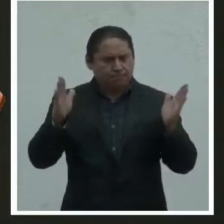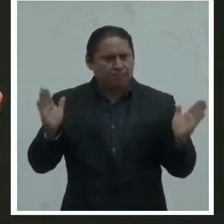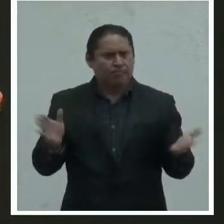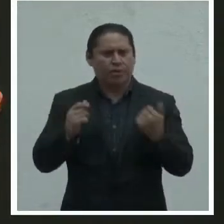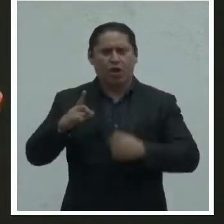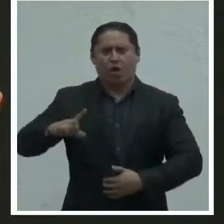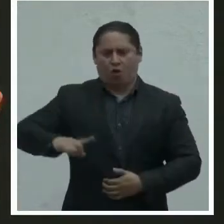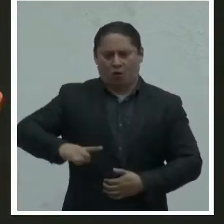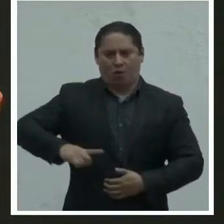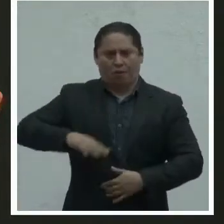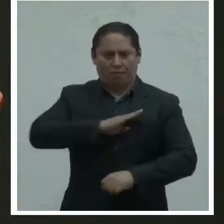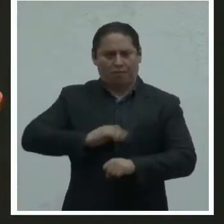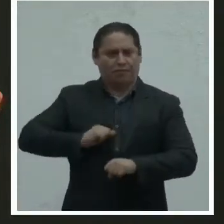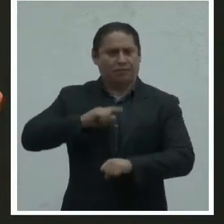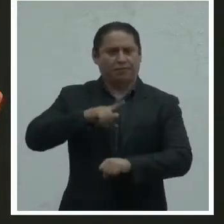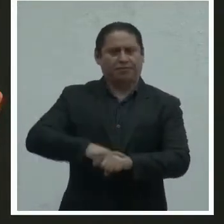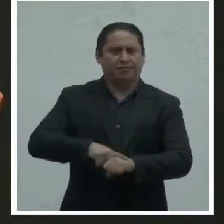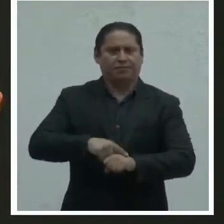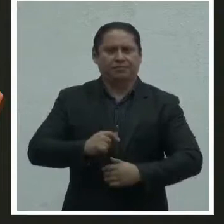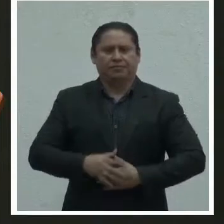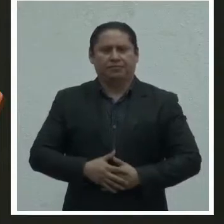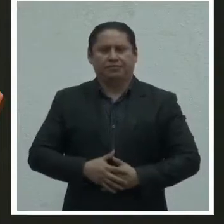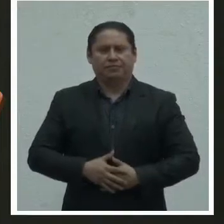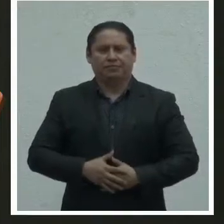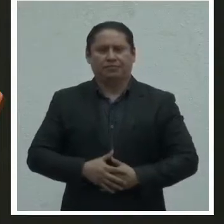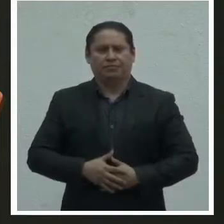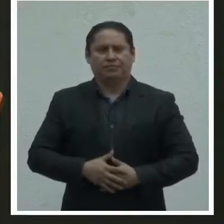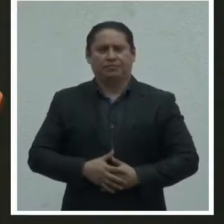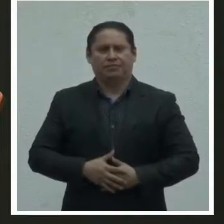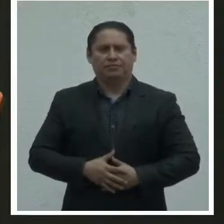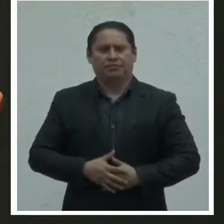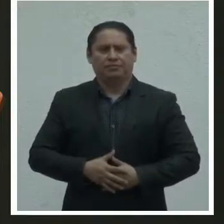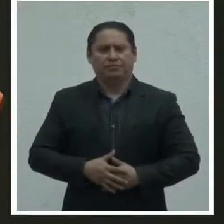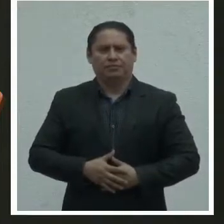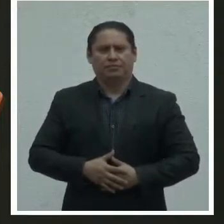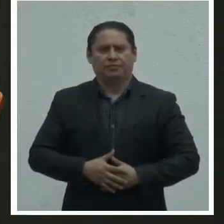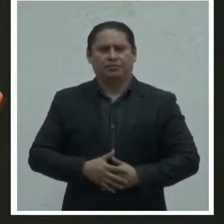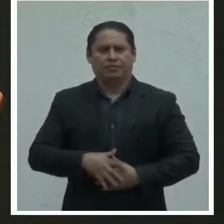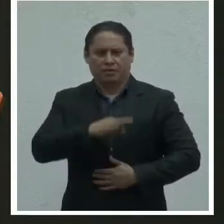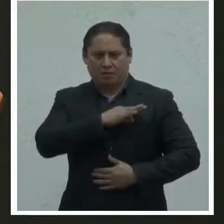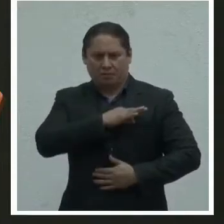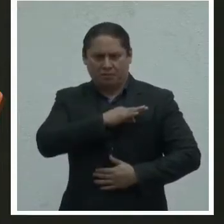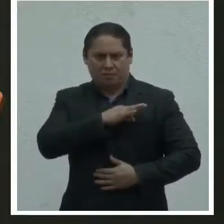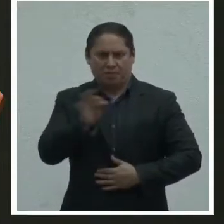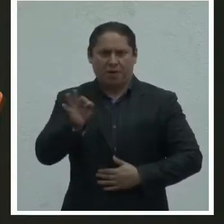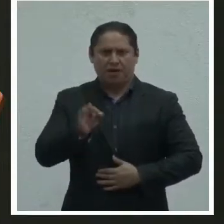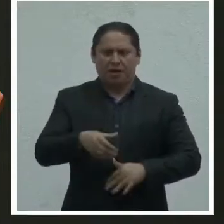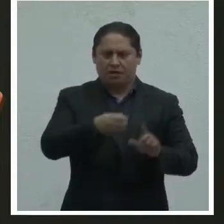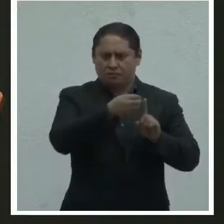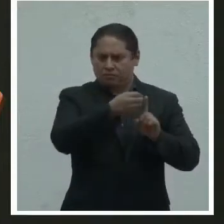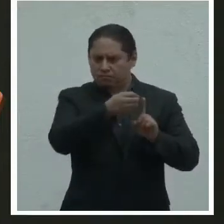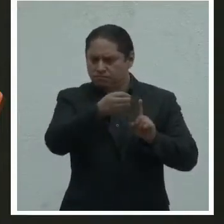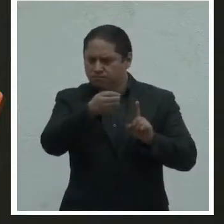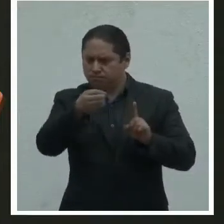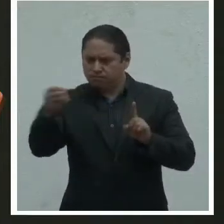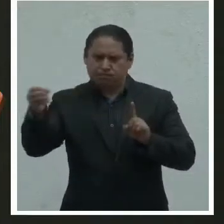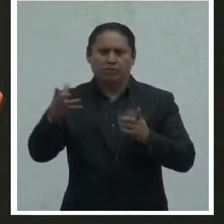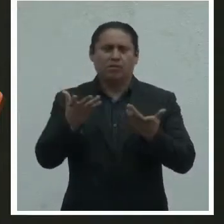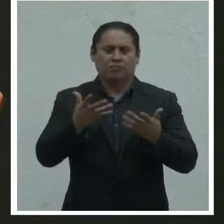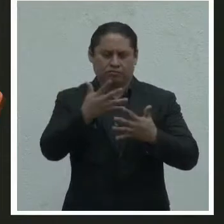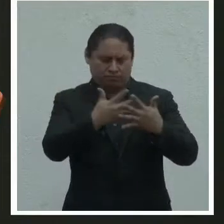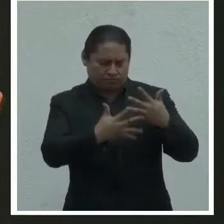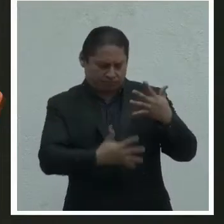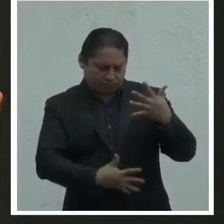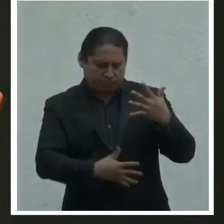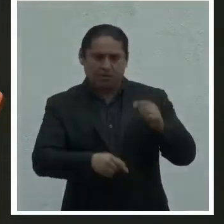gobiernos municipales, en los gobiernos municipales que establezcan en su organización y funcionamiento de la